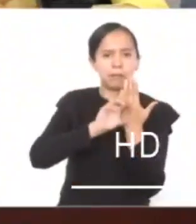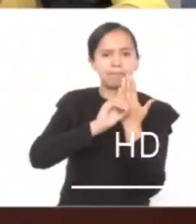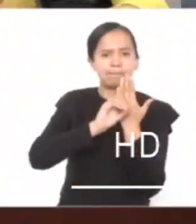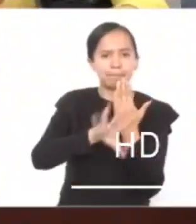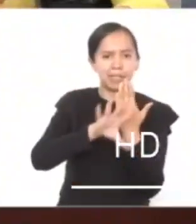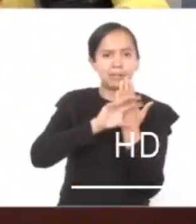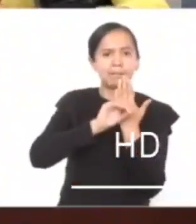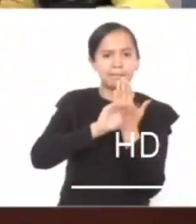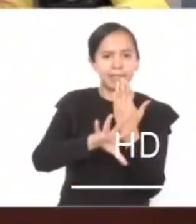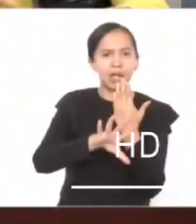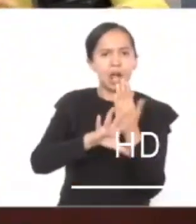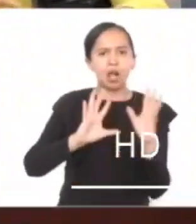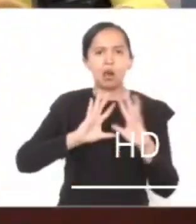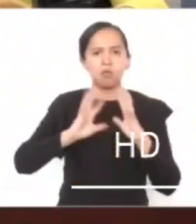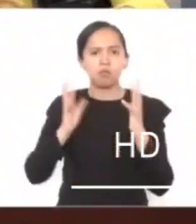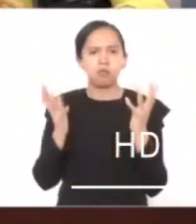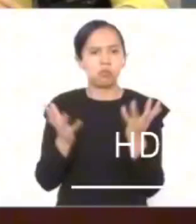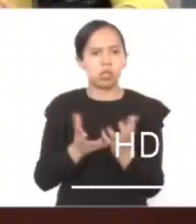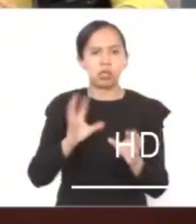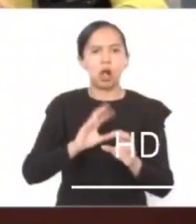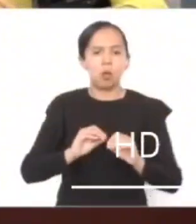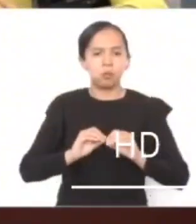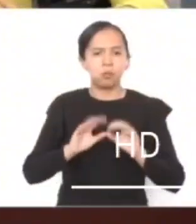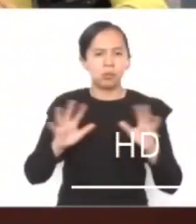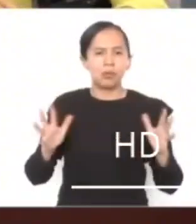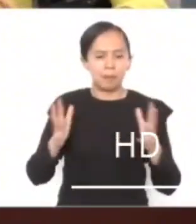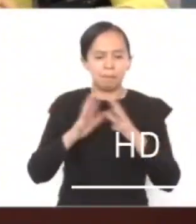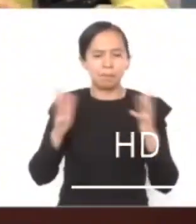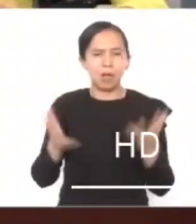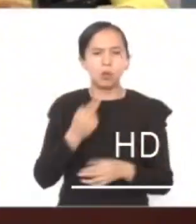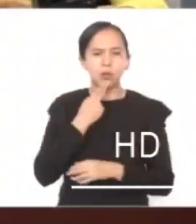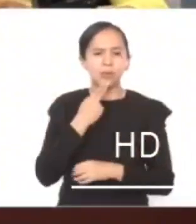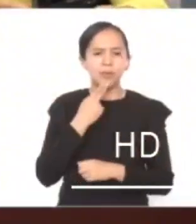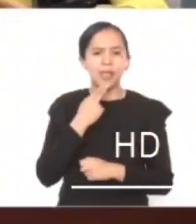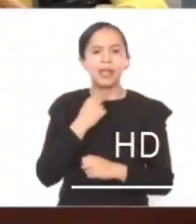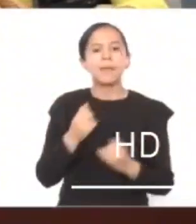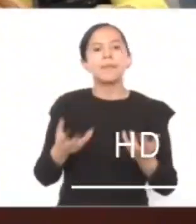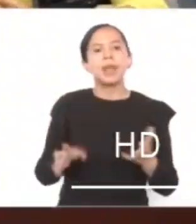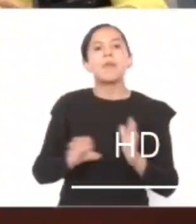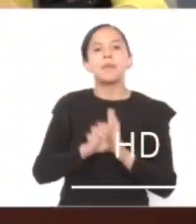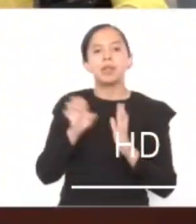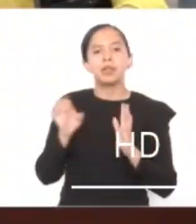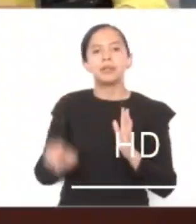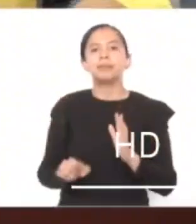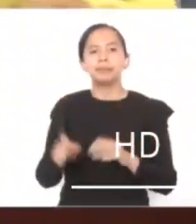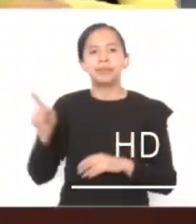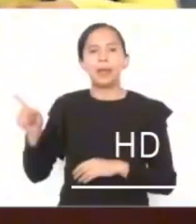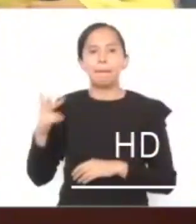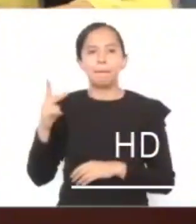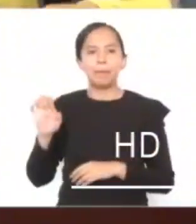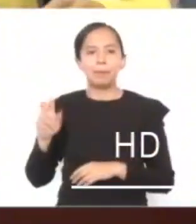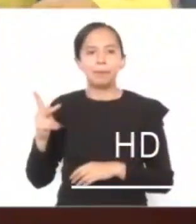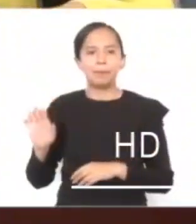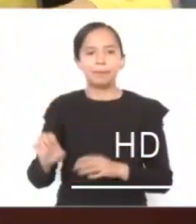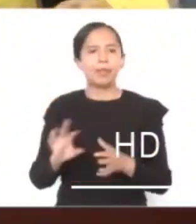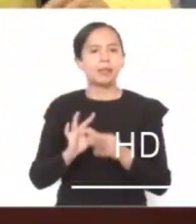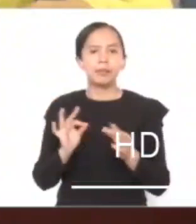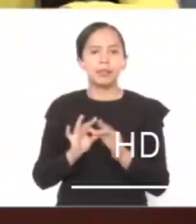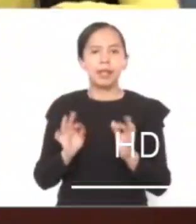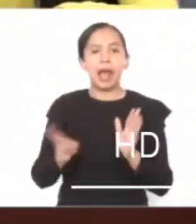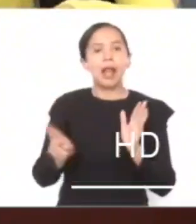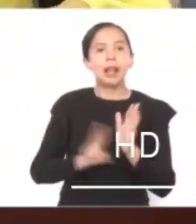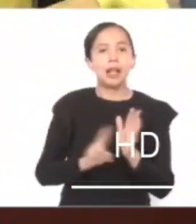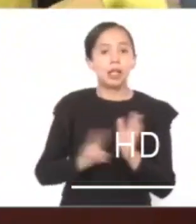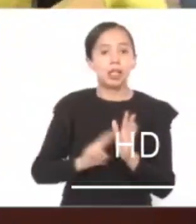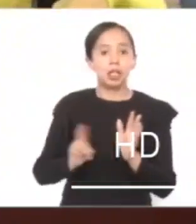es para todo el mundo y aparece un alvéolo con el tipo de alerta de la que se trate, porque como comenta Pepe Merino, este tipo